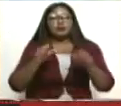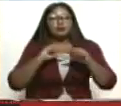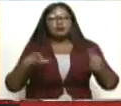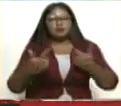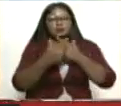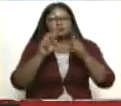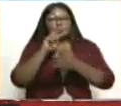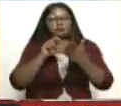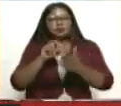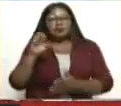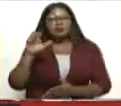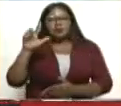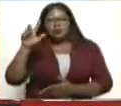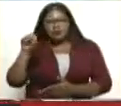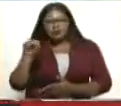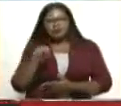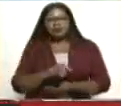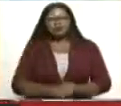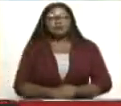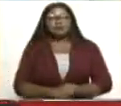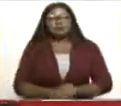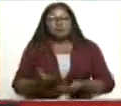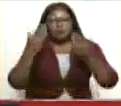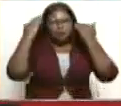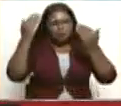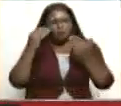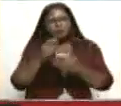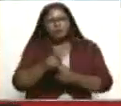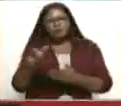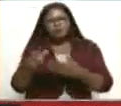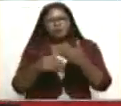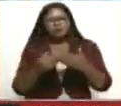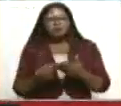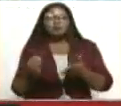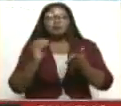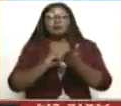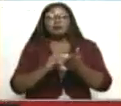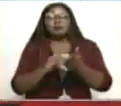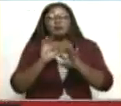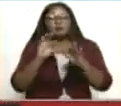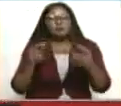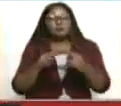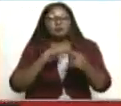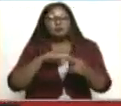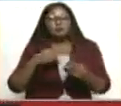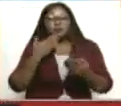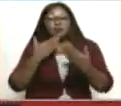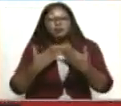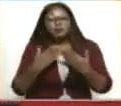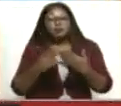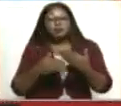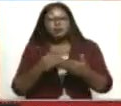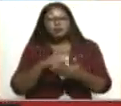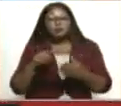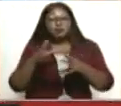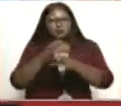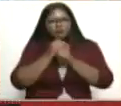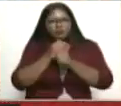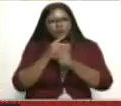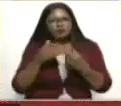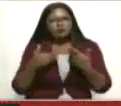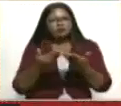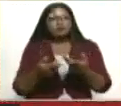Nacional, ELN, saludamos a las partes y reiteramos nuestro agradecimiento por la confianza